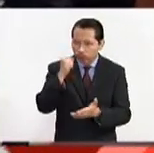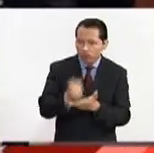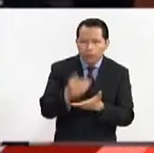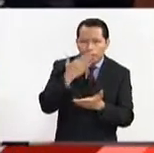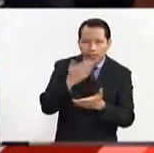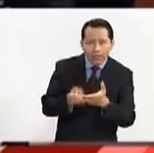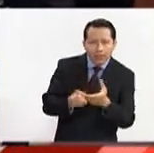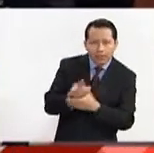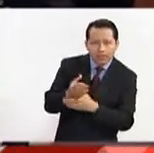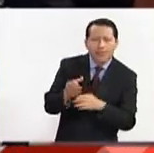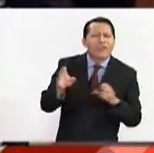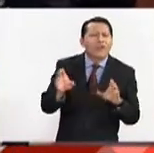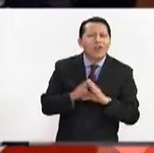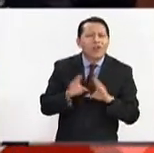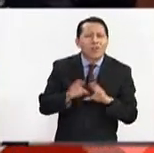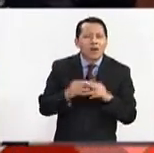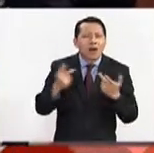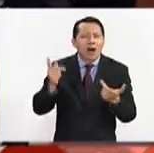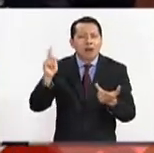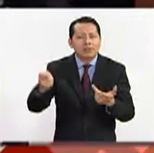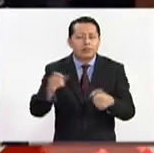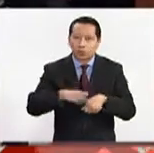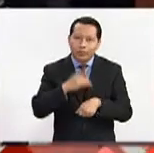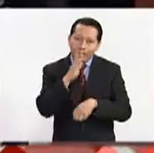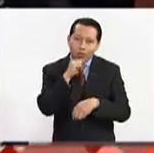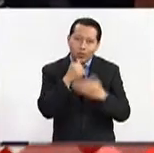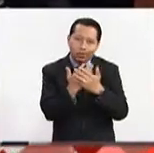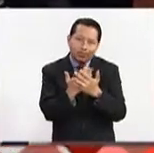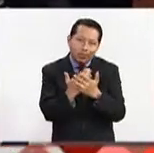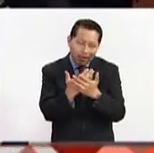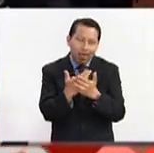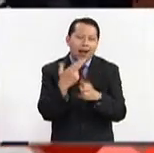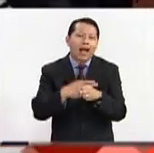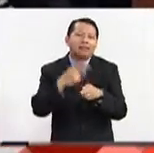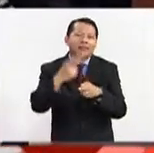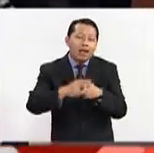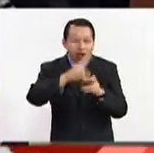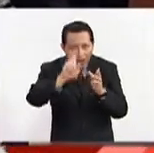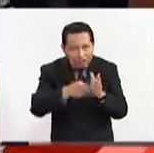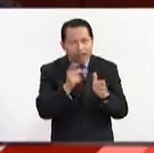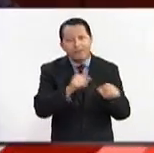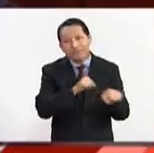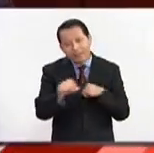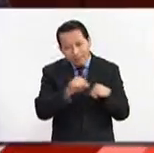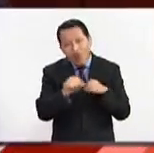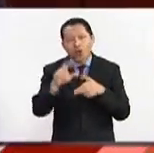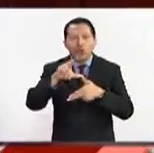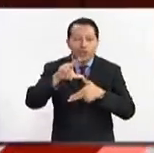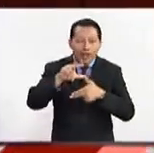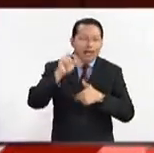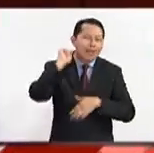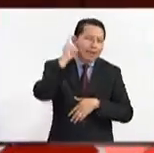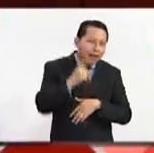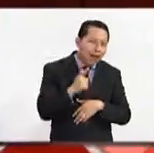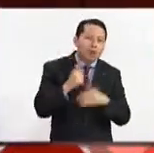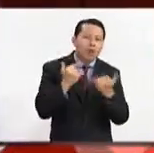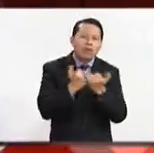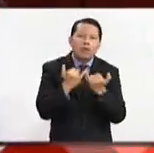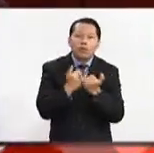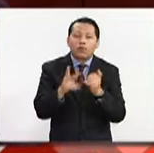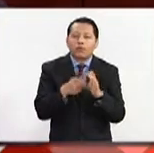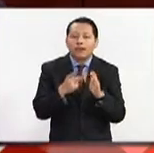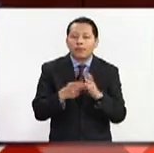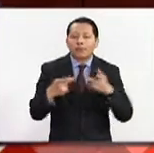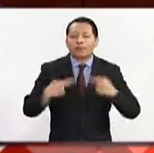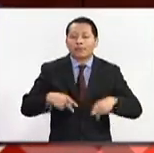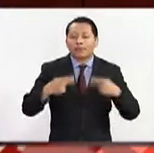estar esperando otro suceso natural como temblores, como huracanes, y que precisamente la sociedad